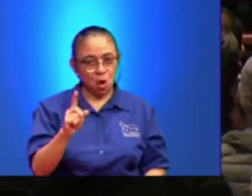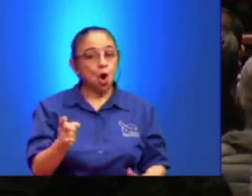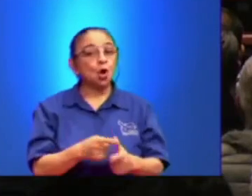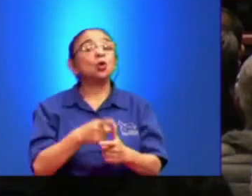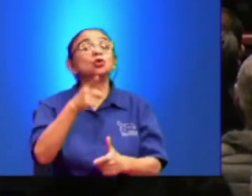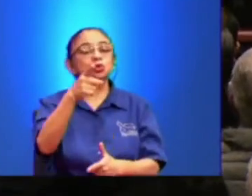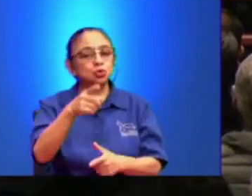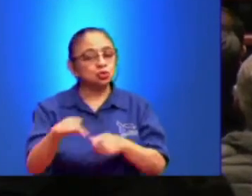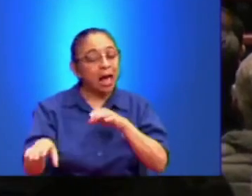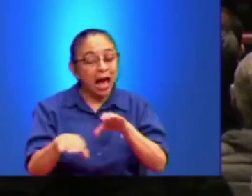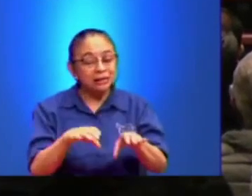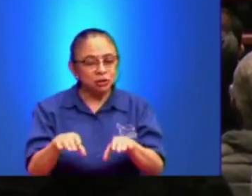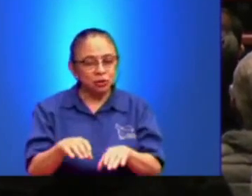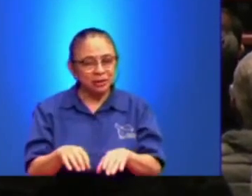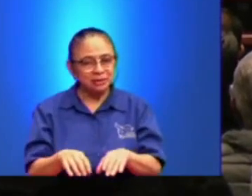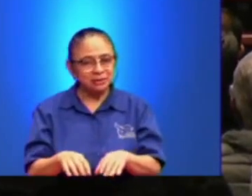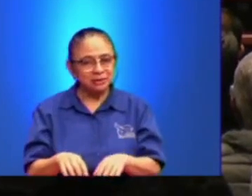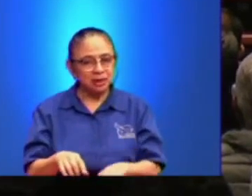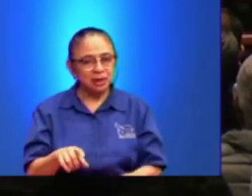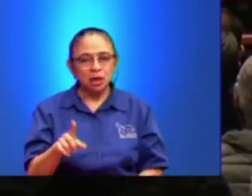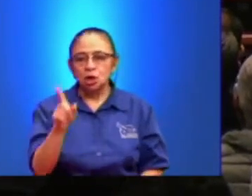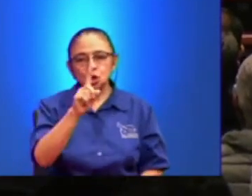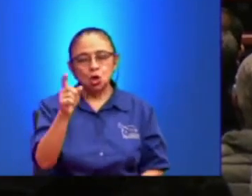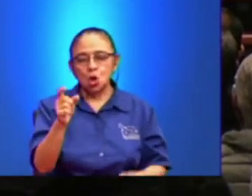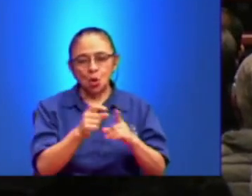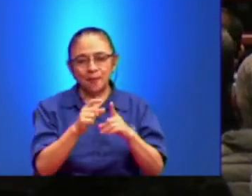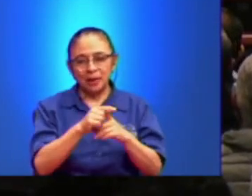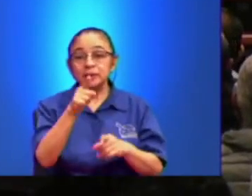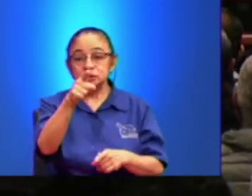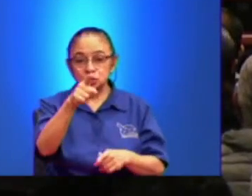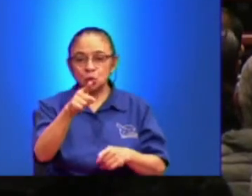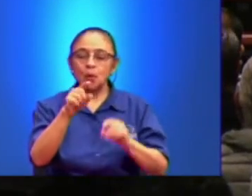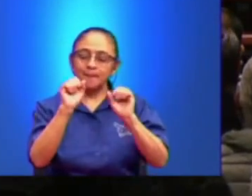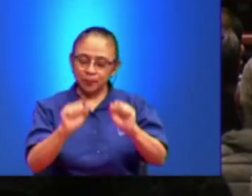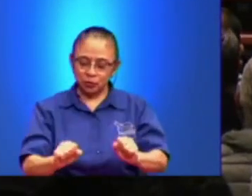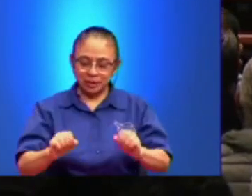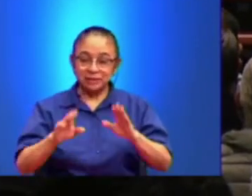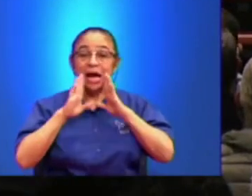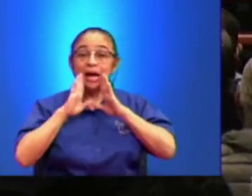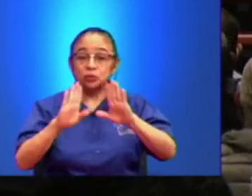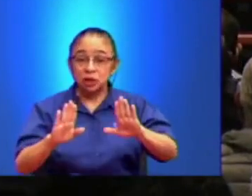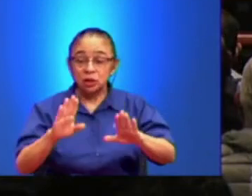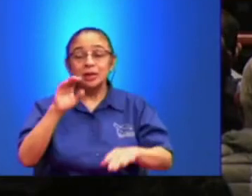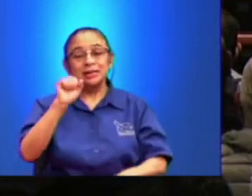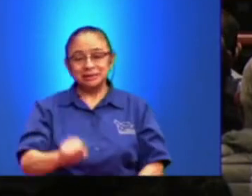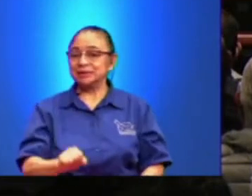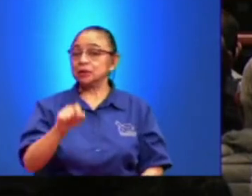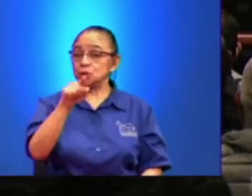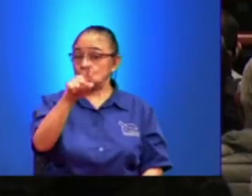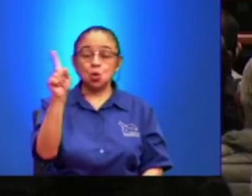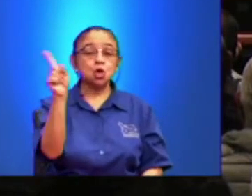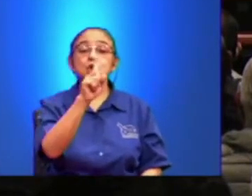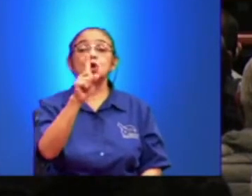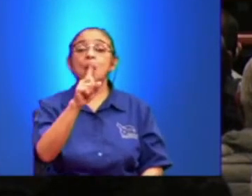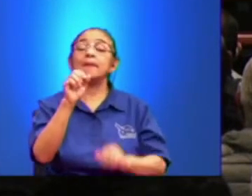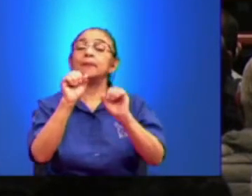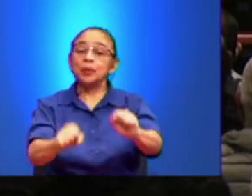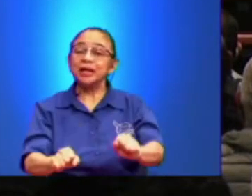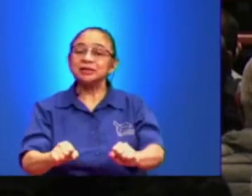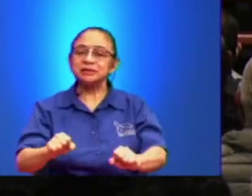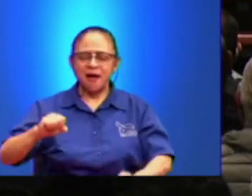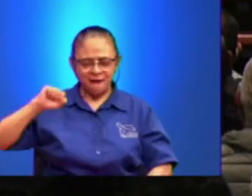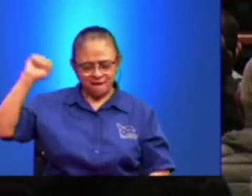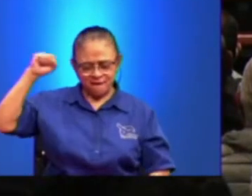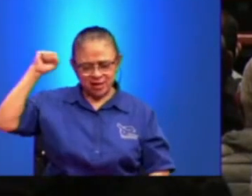palabras vas a estar anunciando la y por eso si no logras vencer